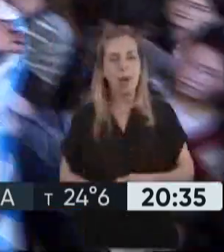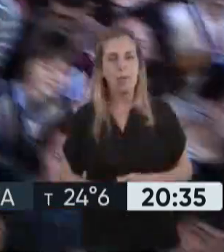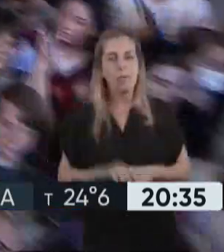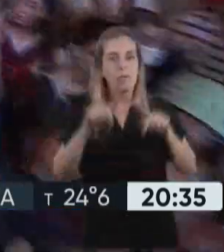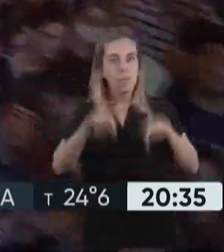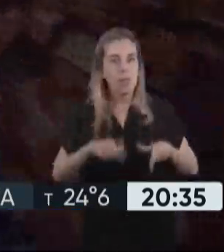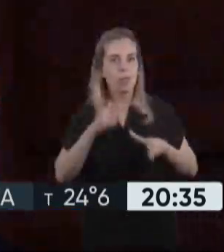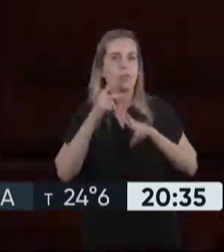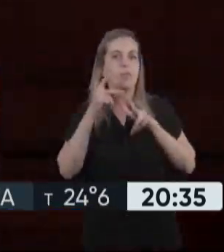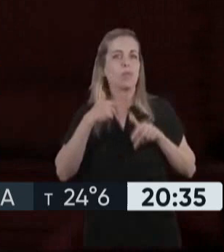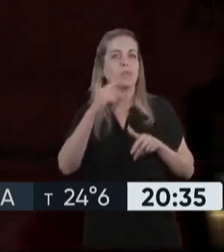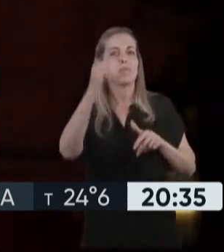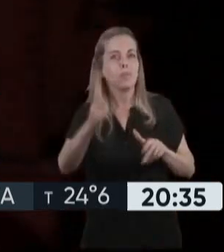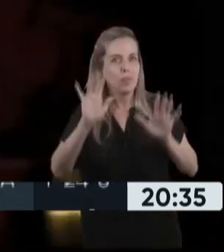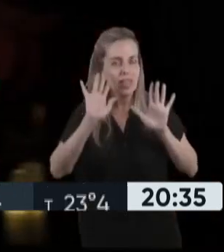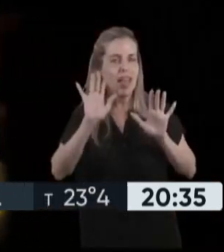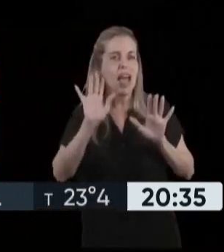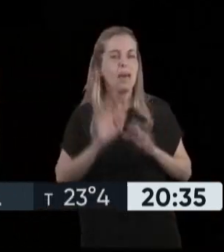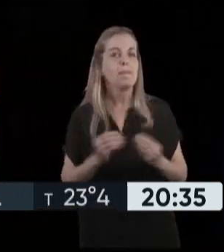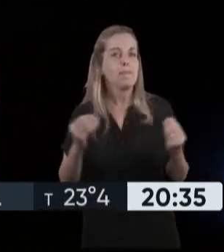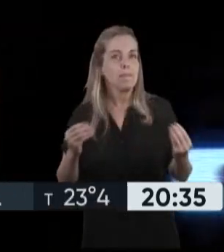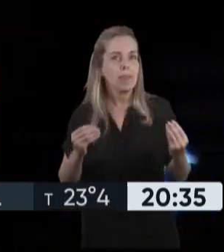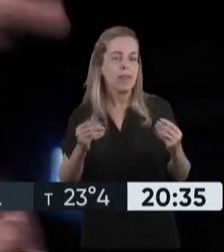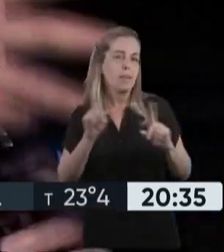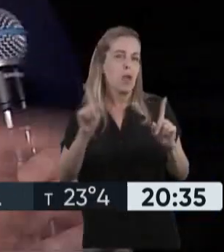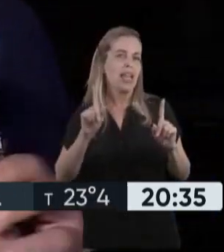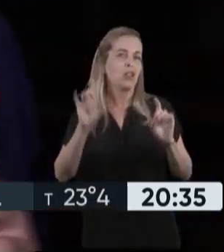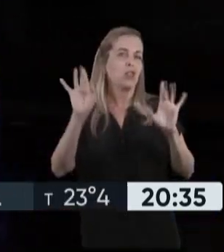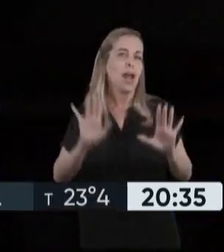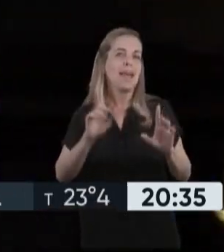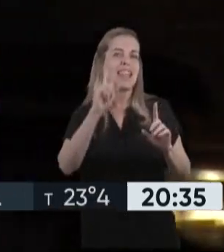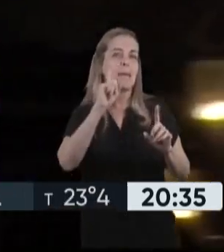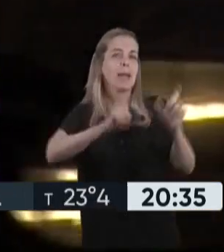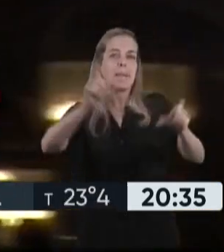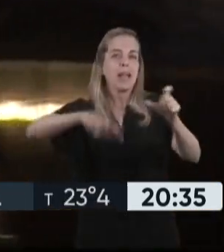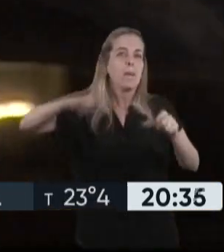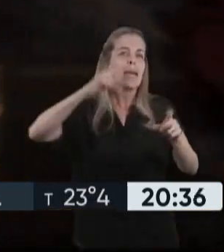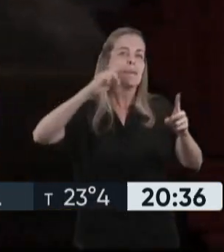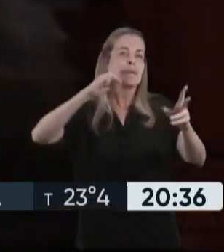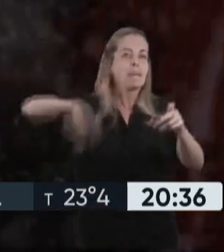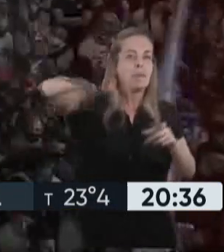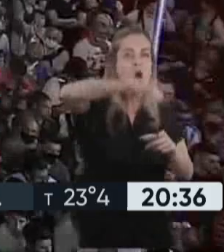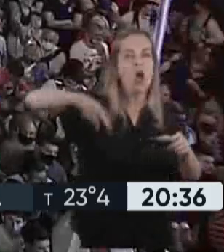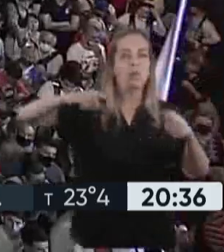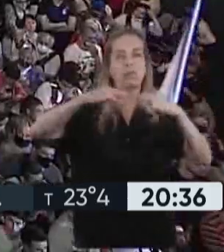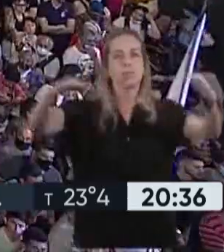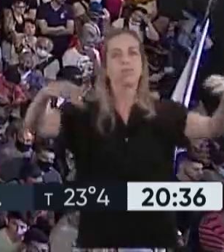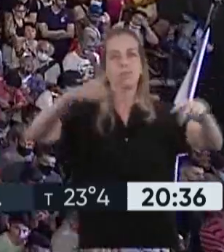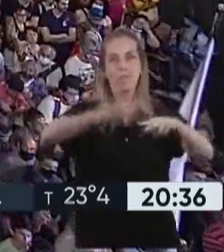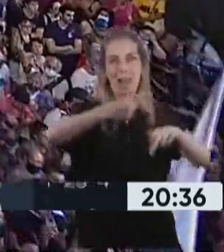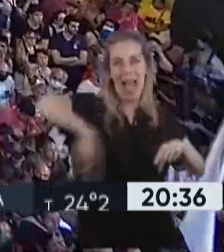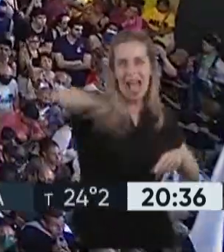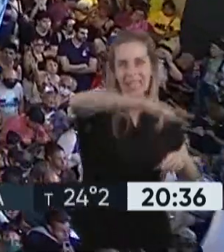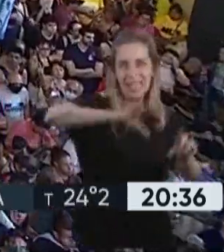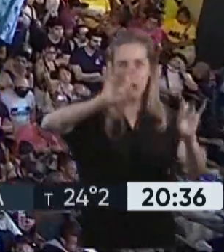este mensaje no llegue a los miles y miles que hoy colman esta plaza. Les pido que este